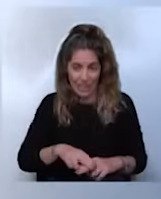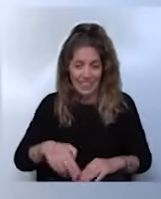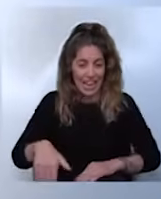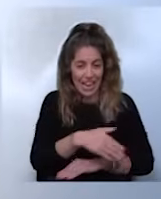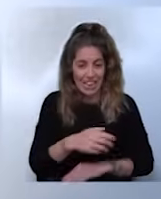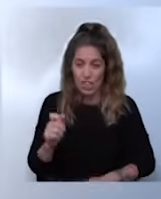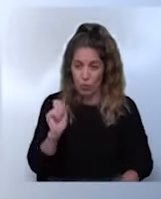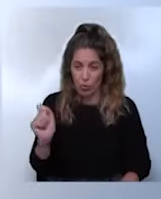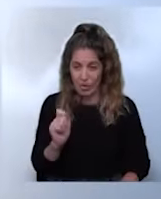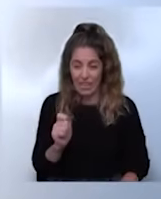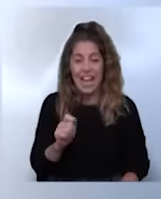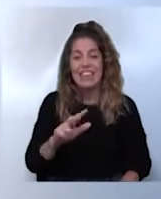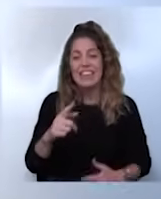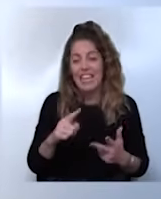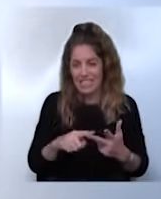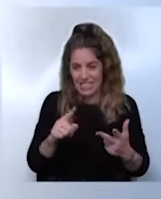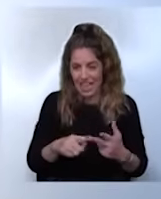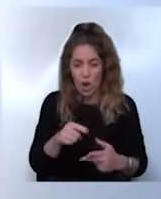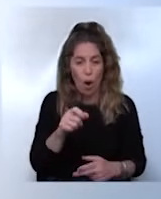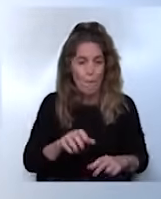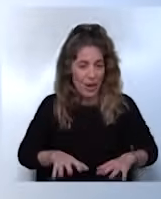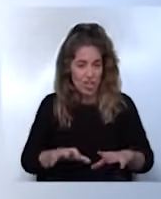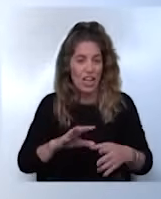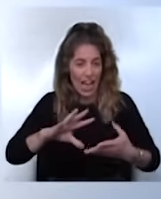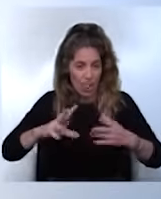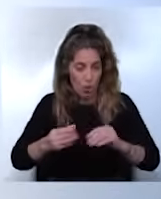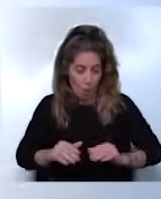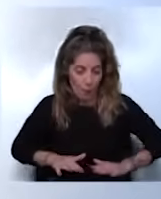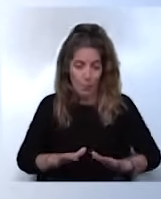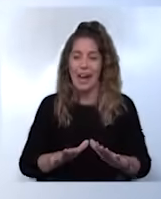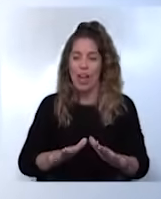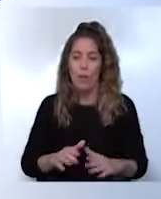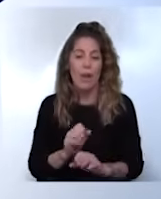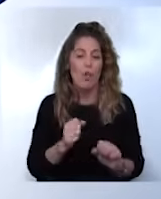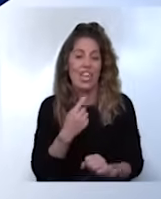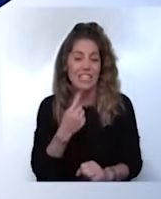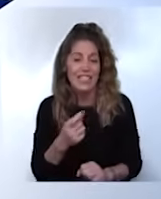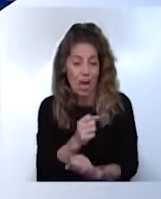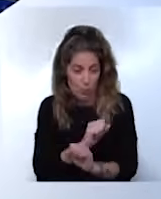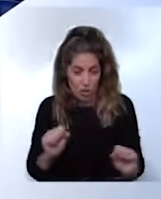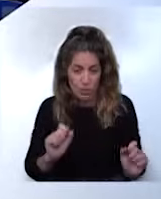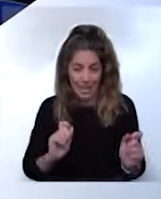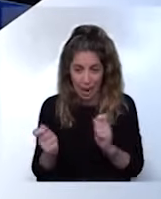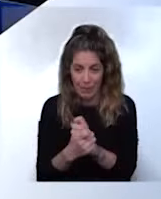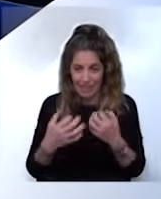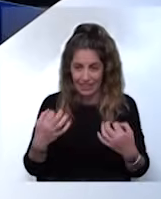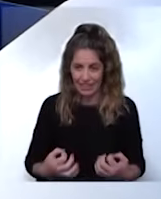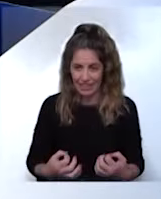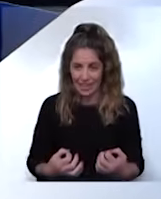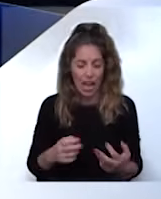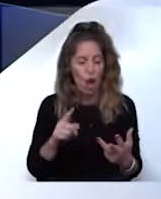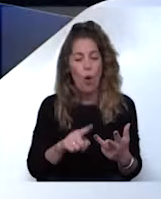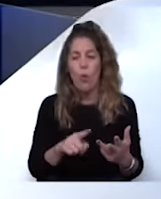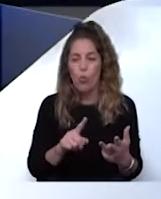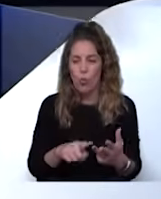públicas en tercer lugar hay personal adecuado formado como para decir bueno es posible cambiar esta realidad y en